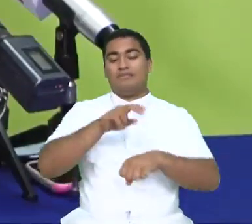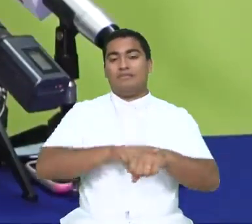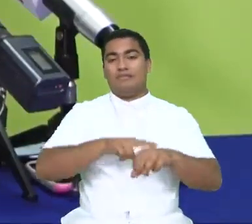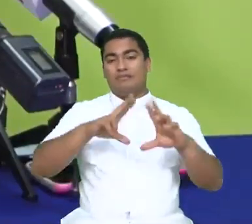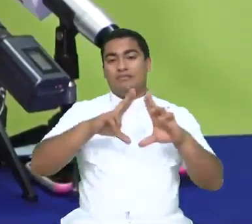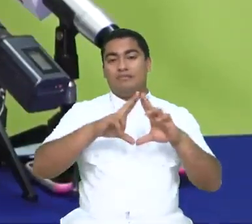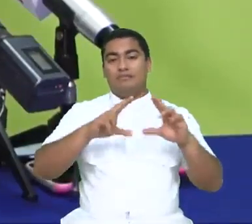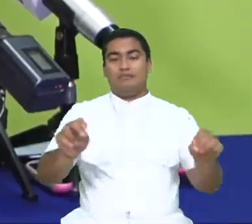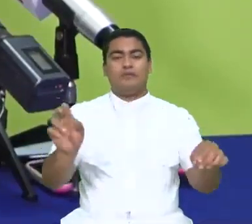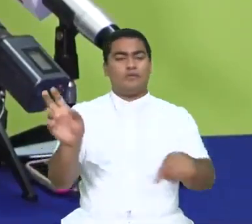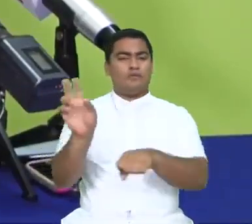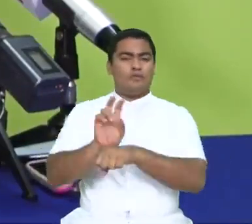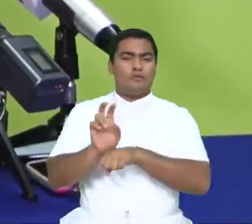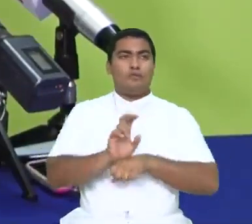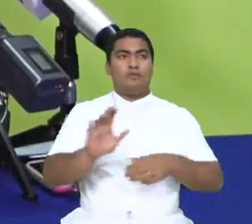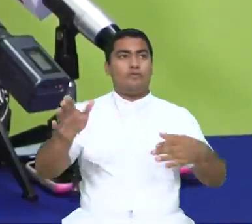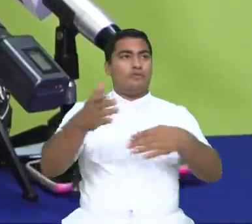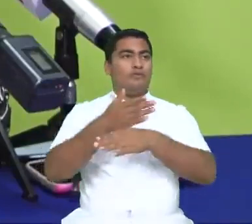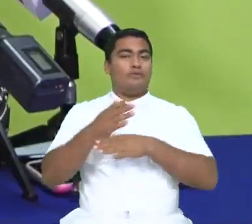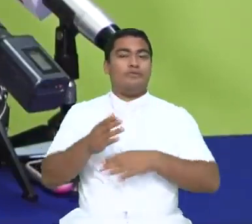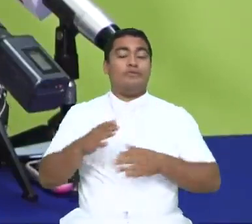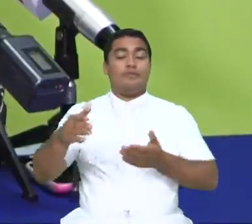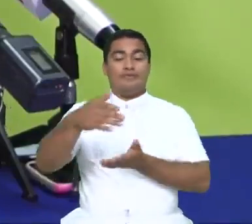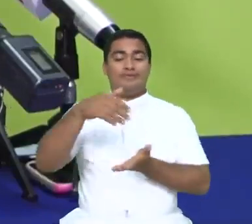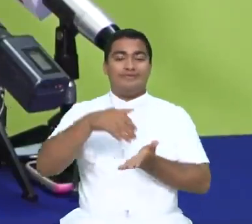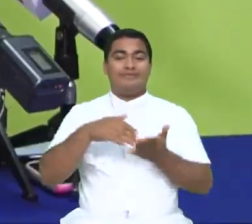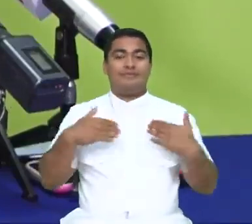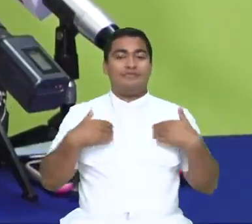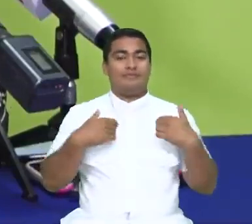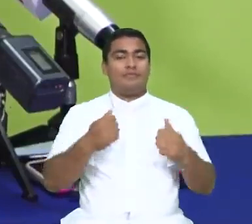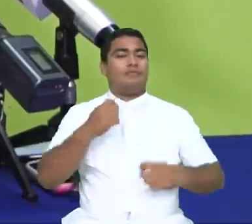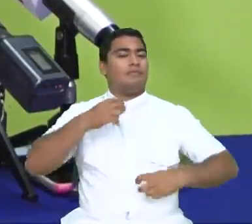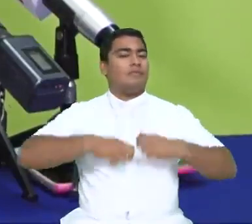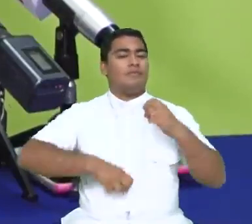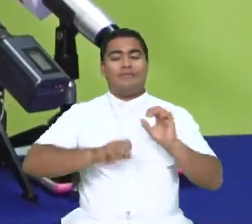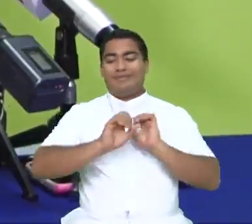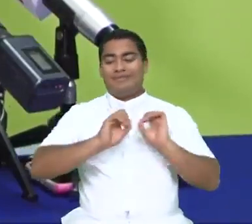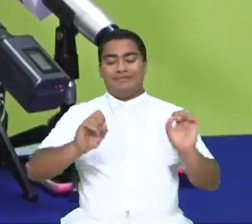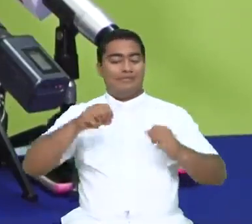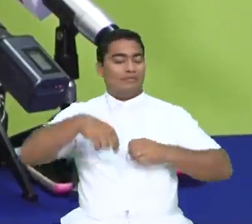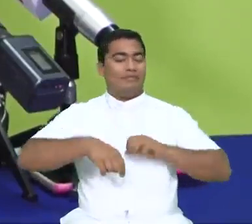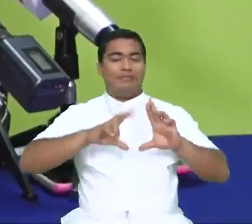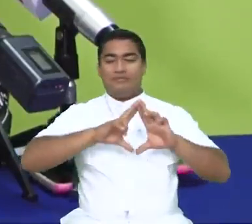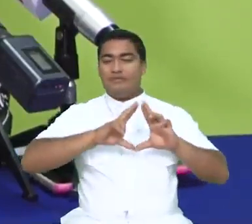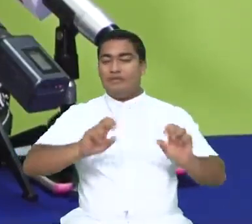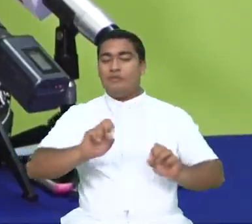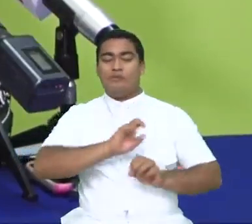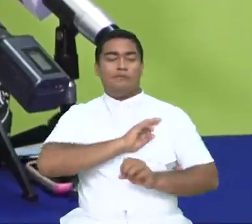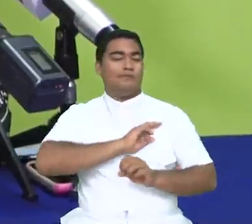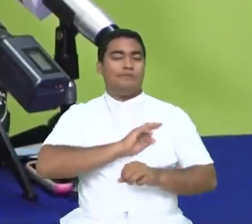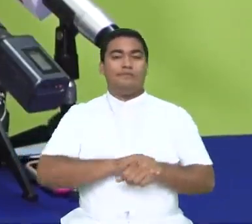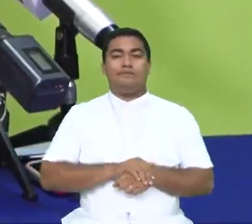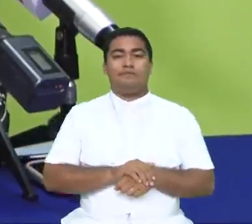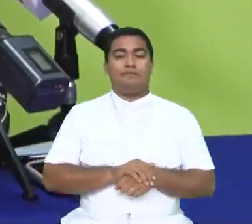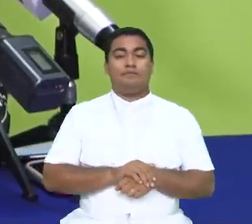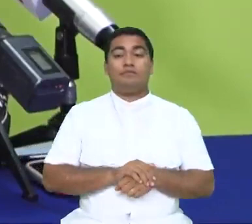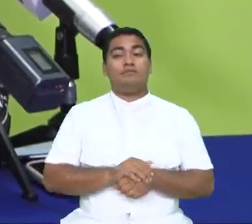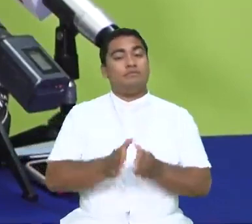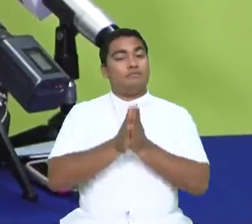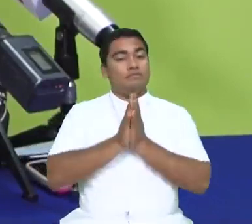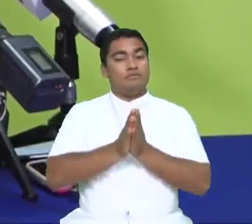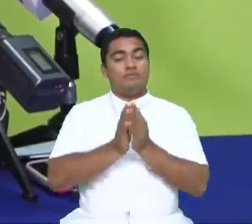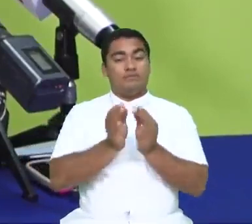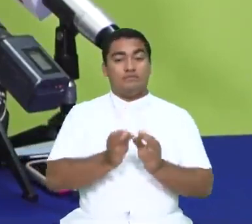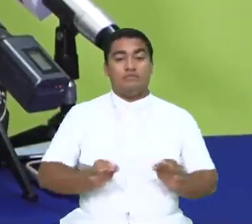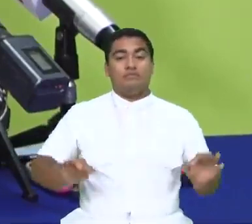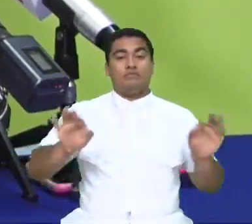en la vigilancia en las diferentes unidades de salud, no se reporta ningún caso sospechoso hasta el día de hoy. Insistimos siempre en